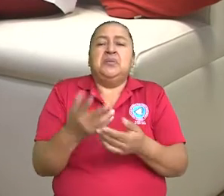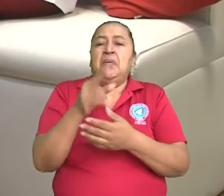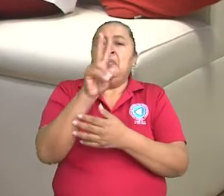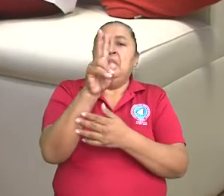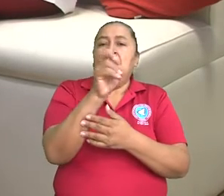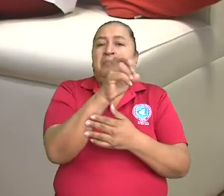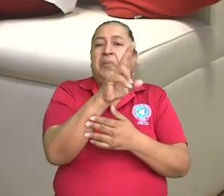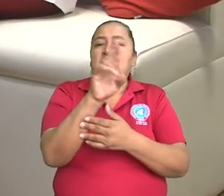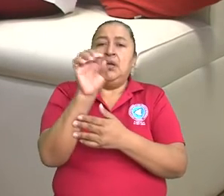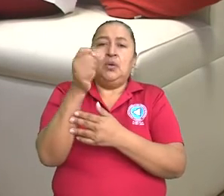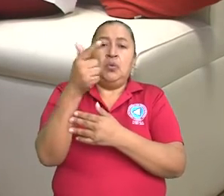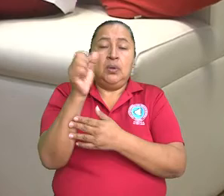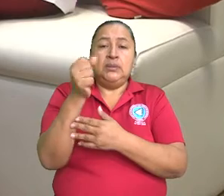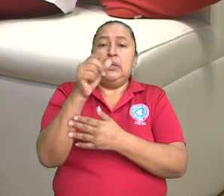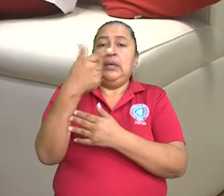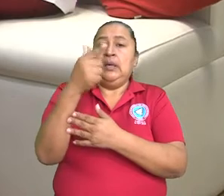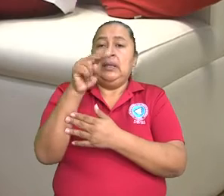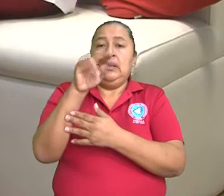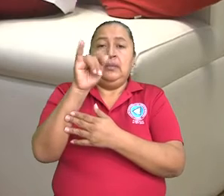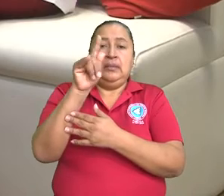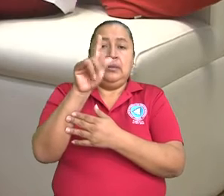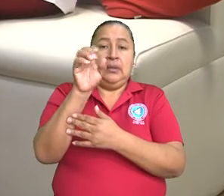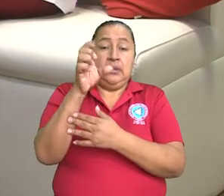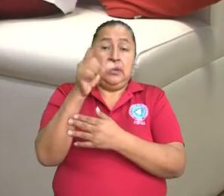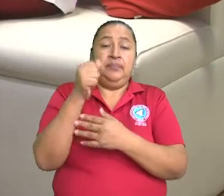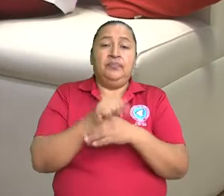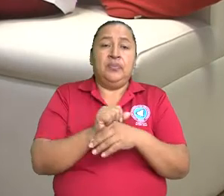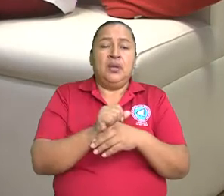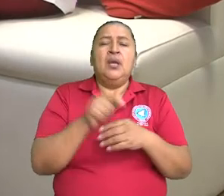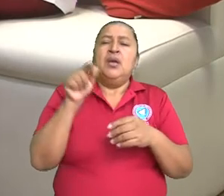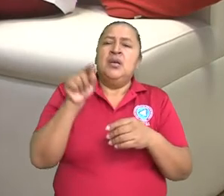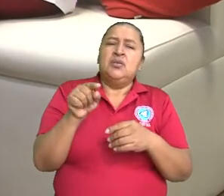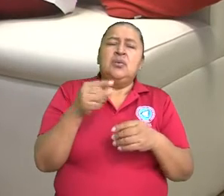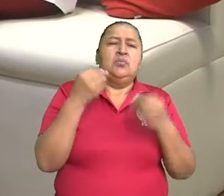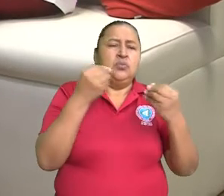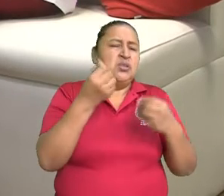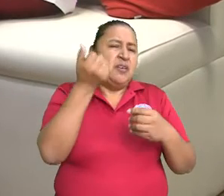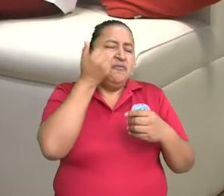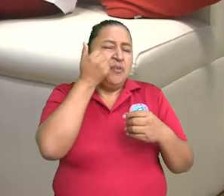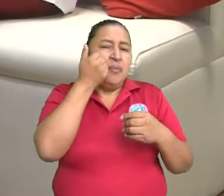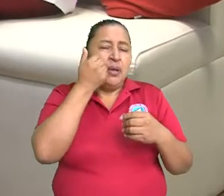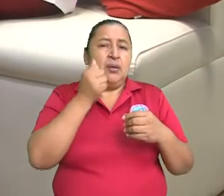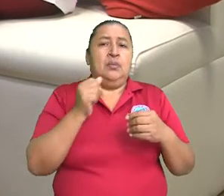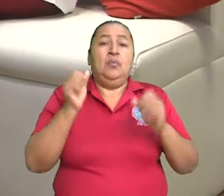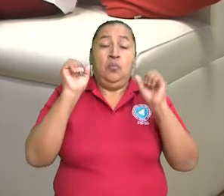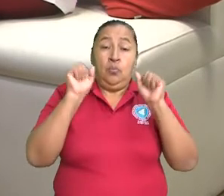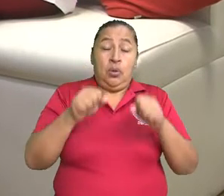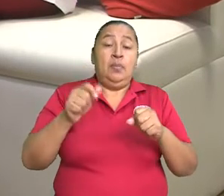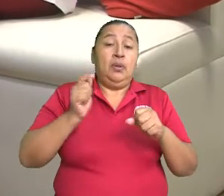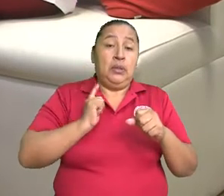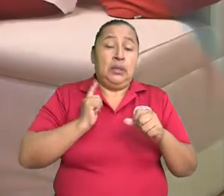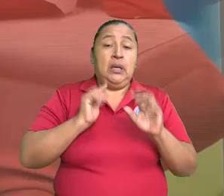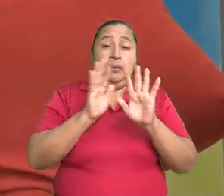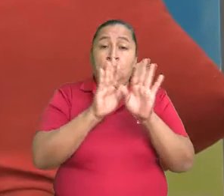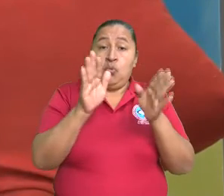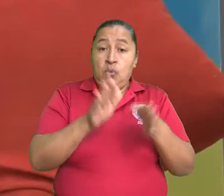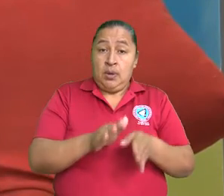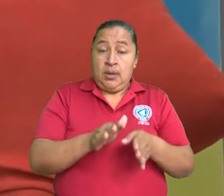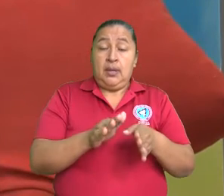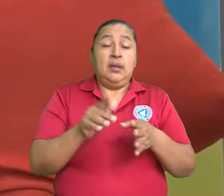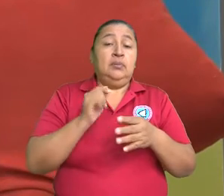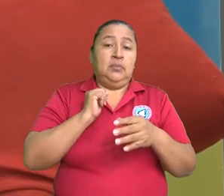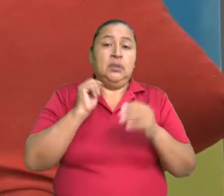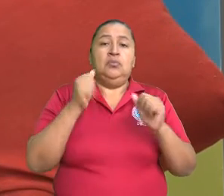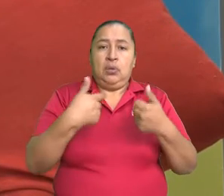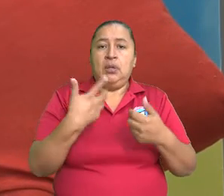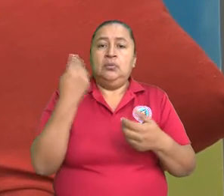doctora? Las verrugas genitales son una de las tantas infecciones que nosotras que nos podemos padecer las mujeres que son sexualmente